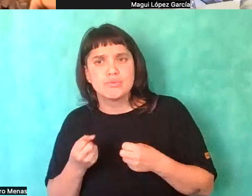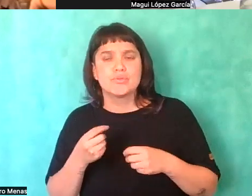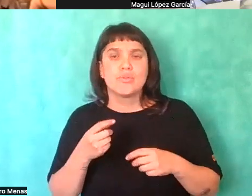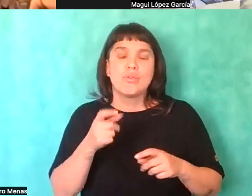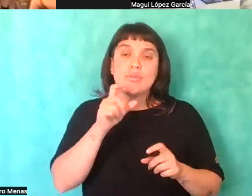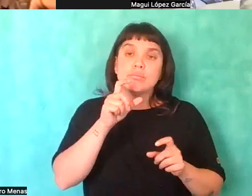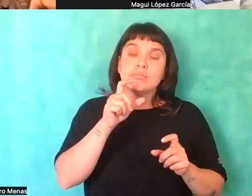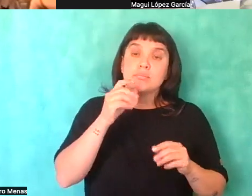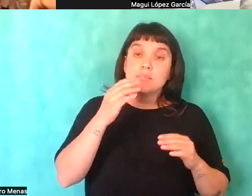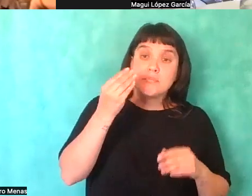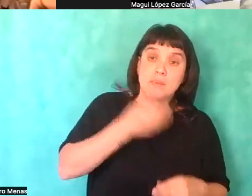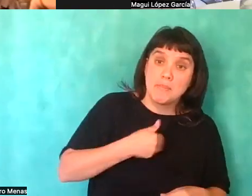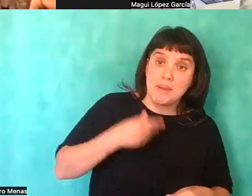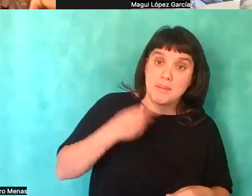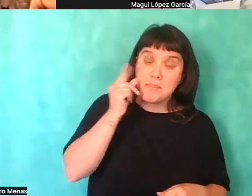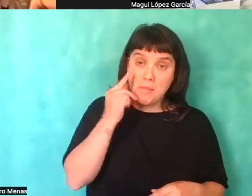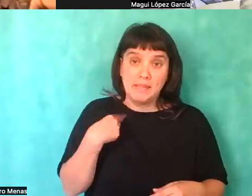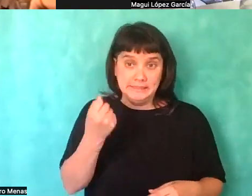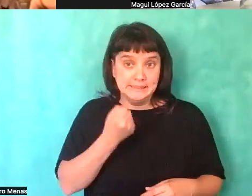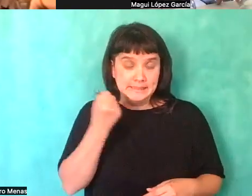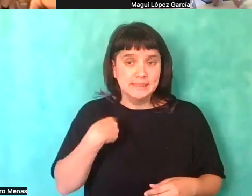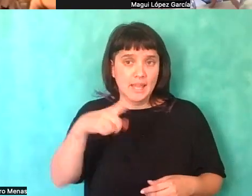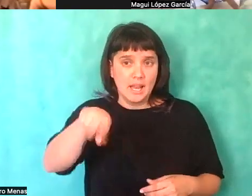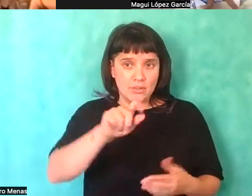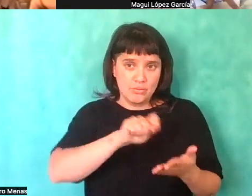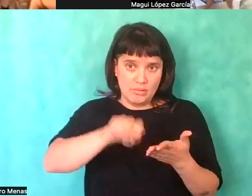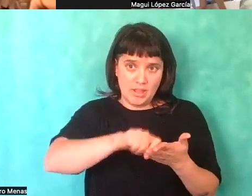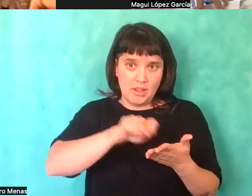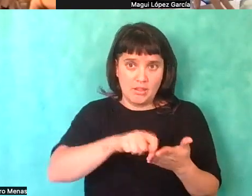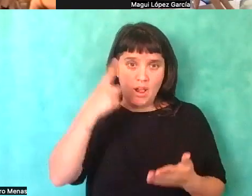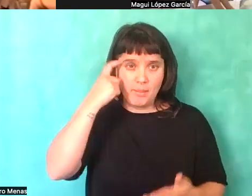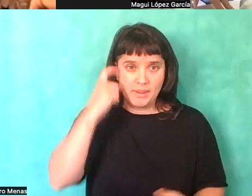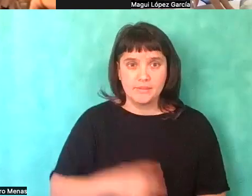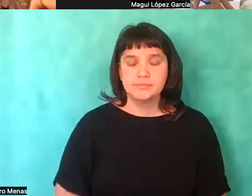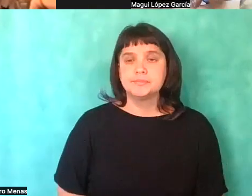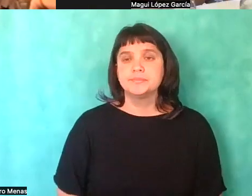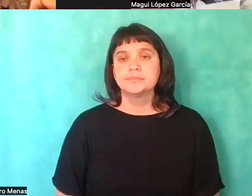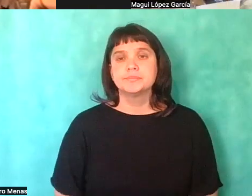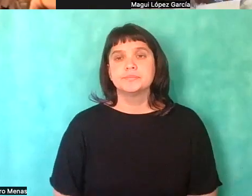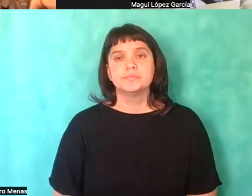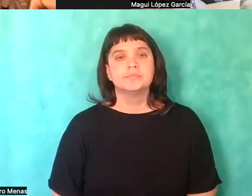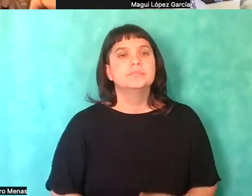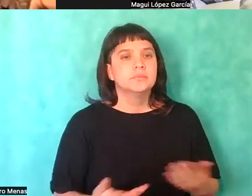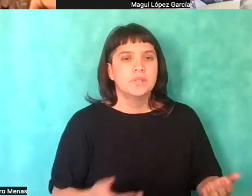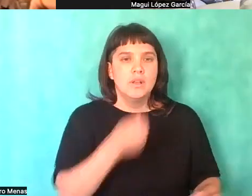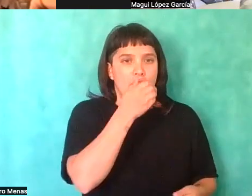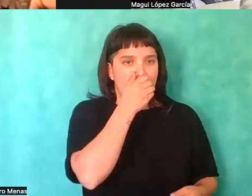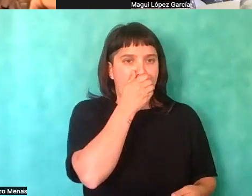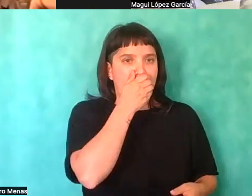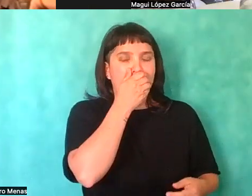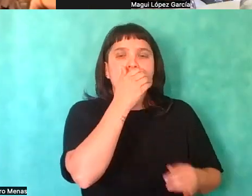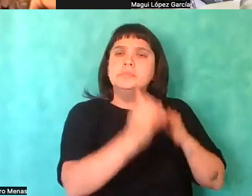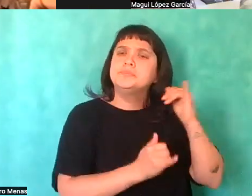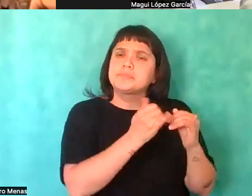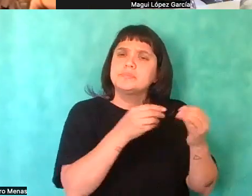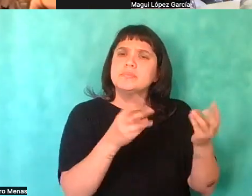escrita, bueno, y por ende, eso ocurre. Ahí te quería preguntar, ¿cuáles son los dispositivos que la comunidad sorda